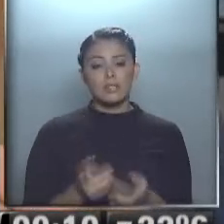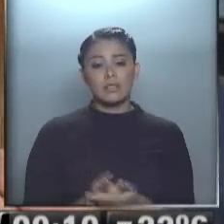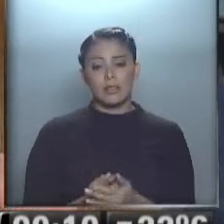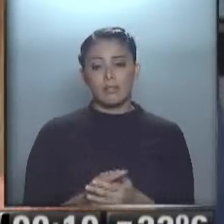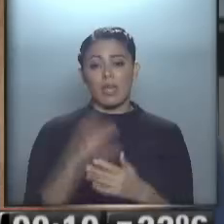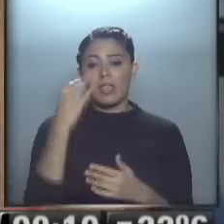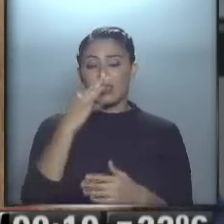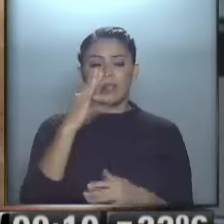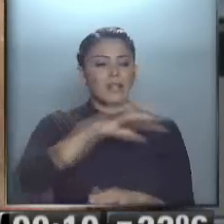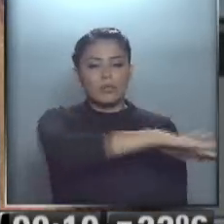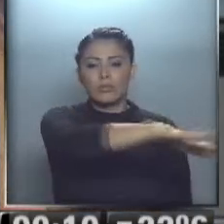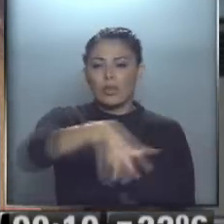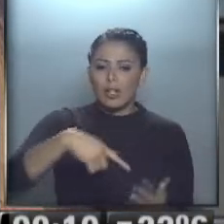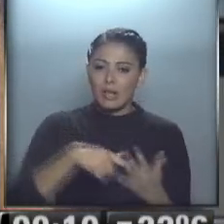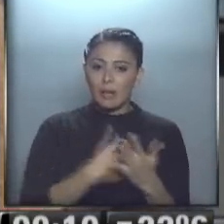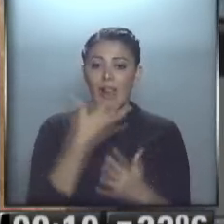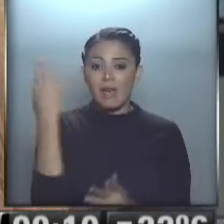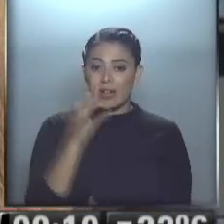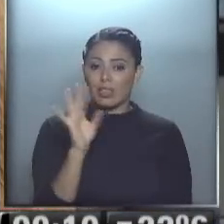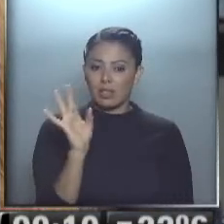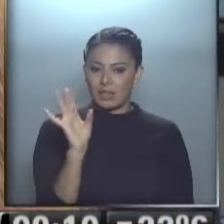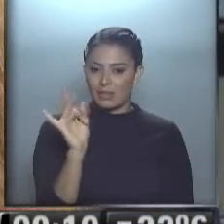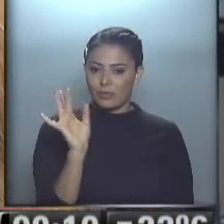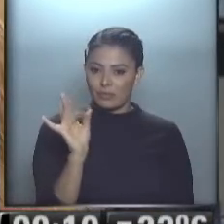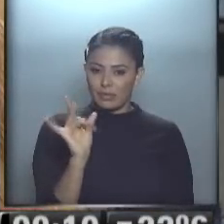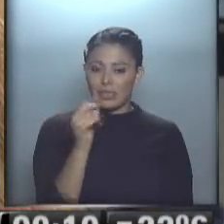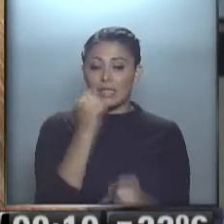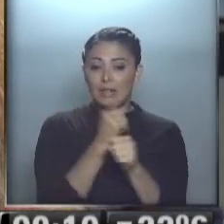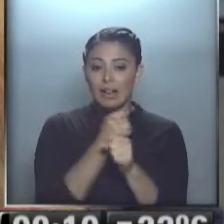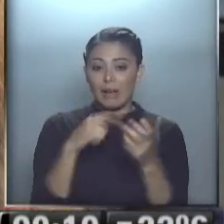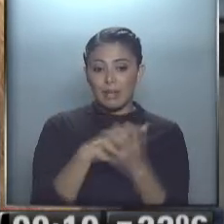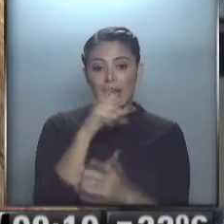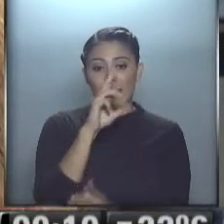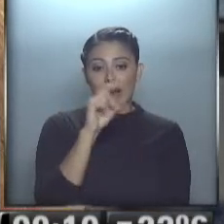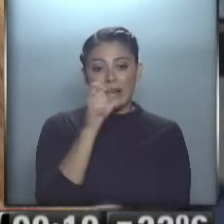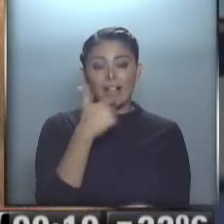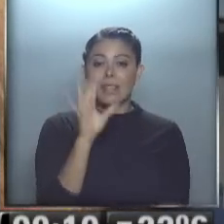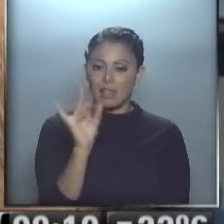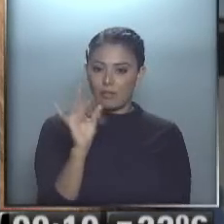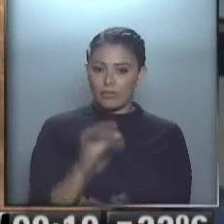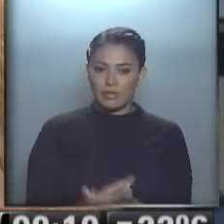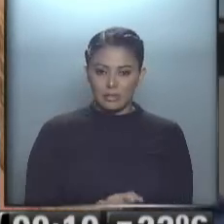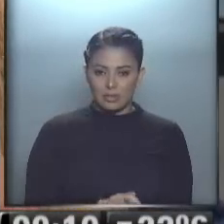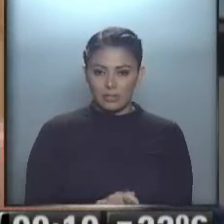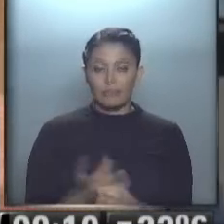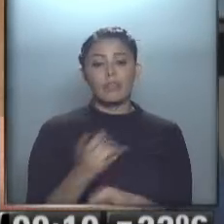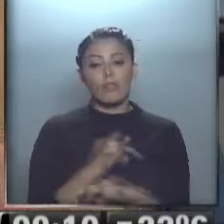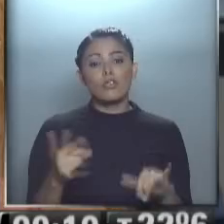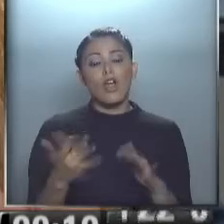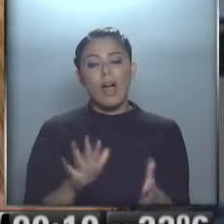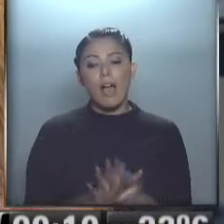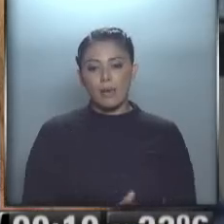trazado urbano realmente muy complicado trabajar en Caracas realmente es complicado la noticia a veces